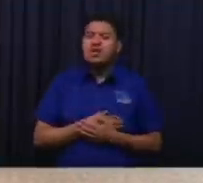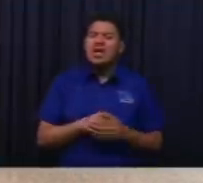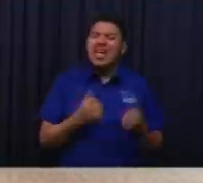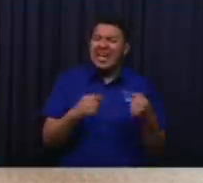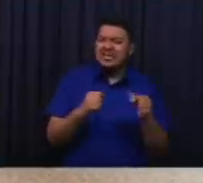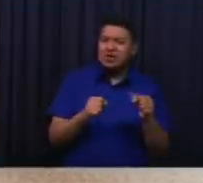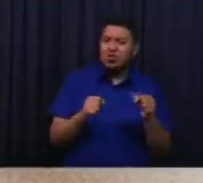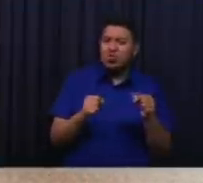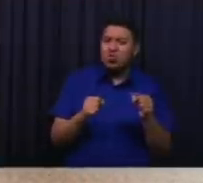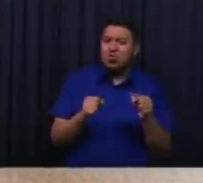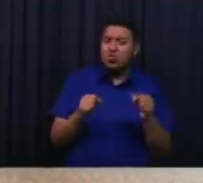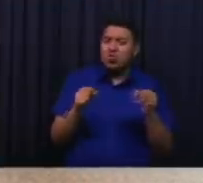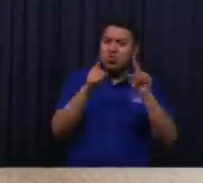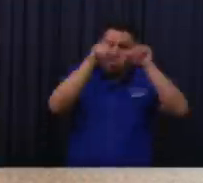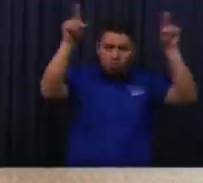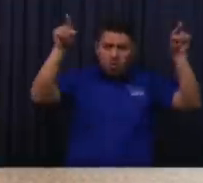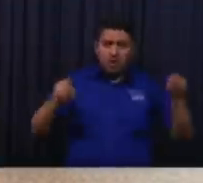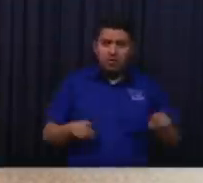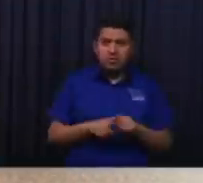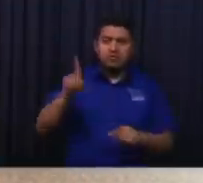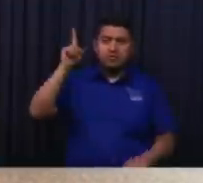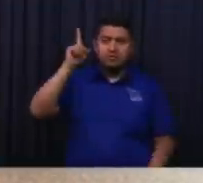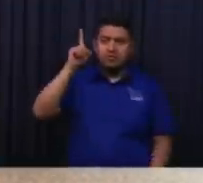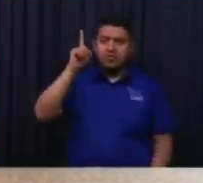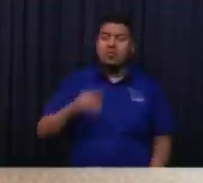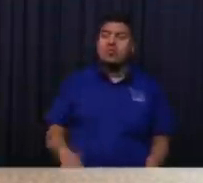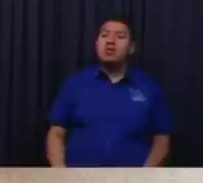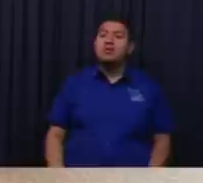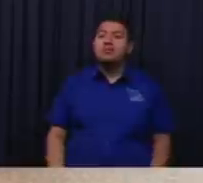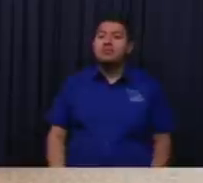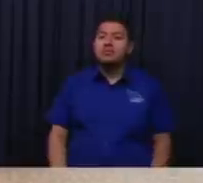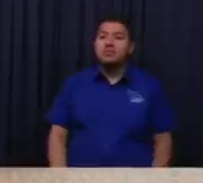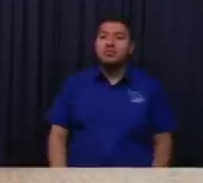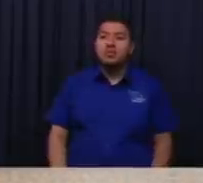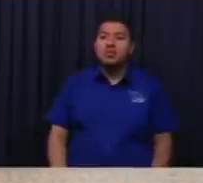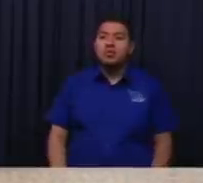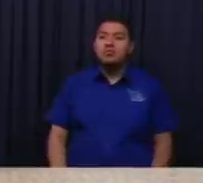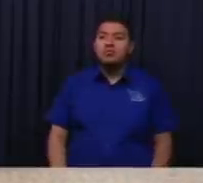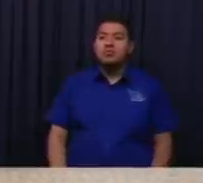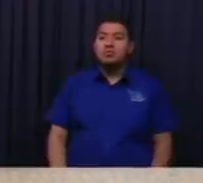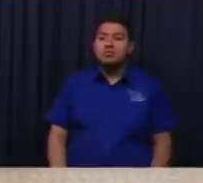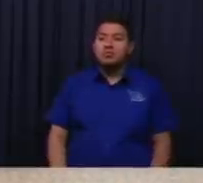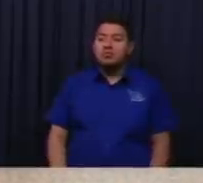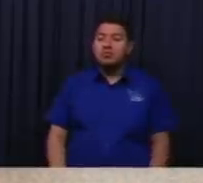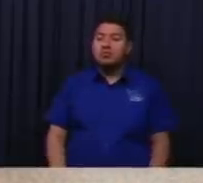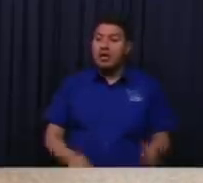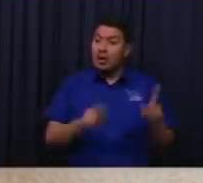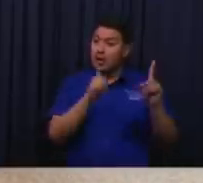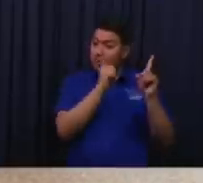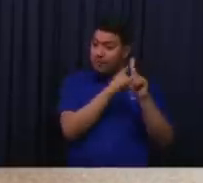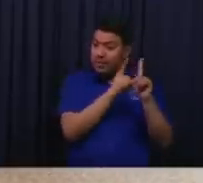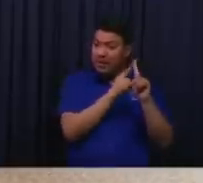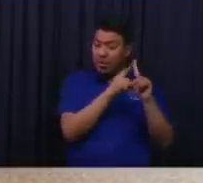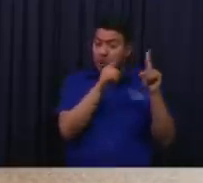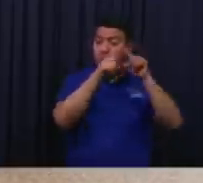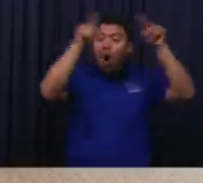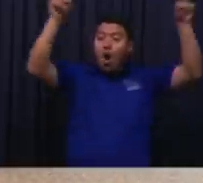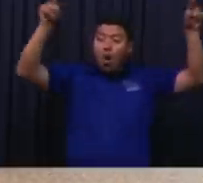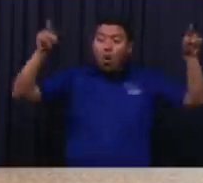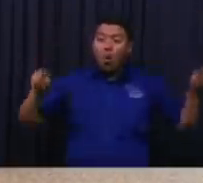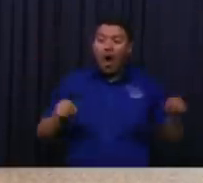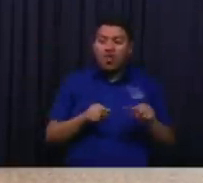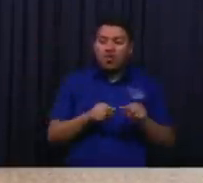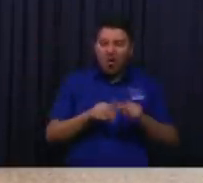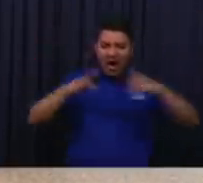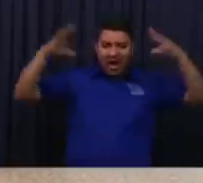el atrio, salir al campo, en el lugar santo, y pasar la noche en las